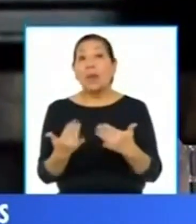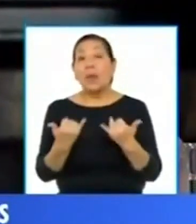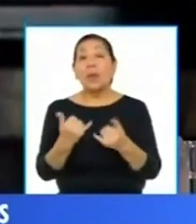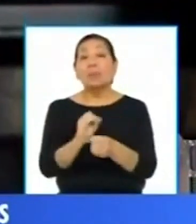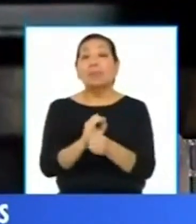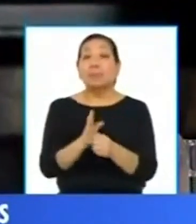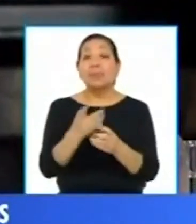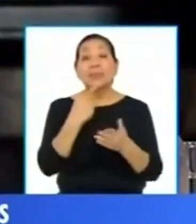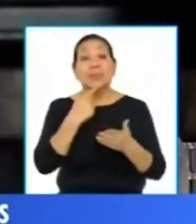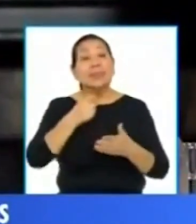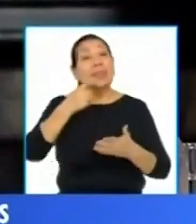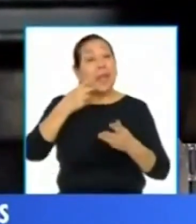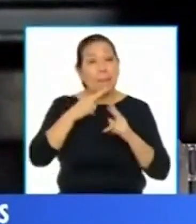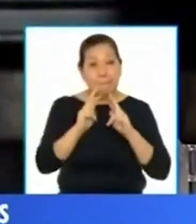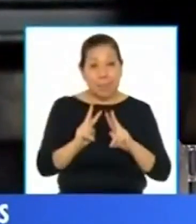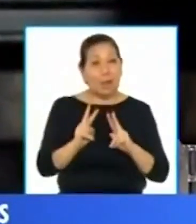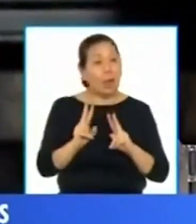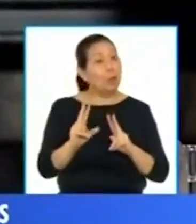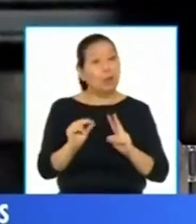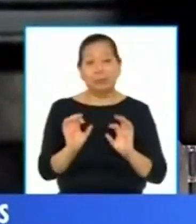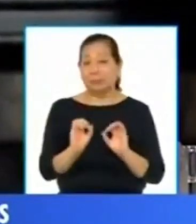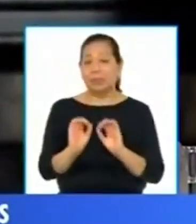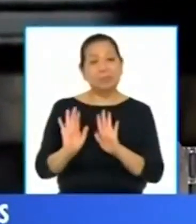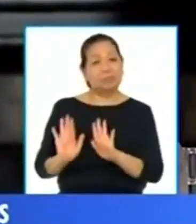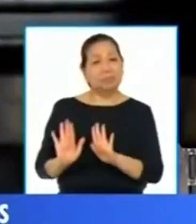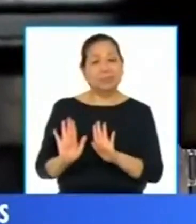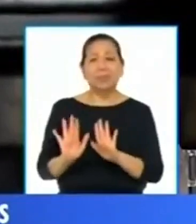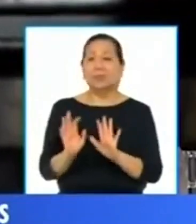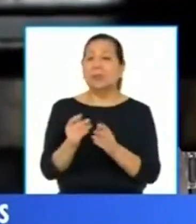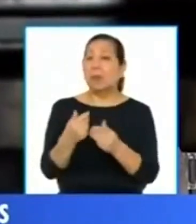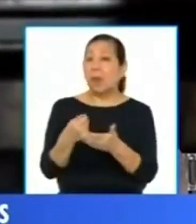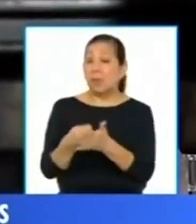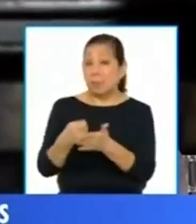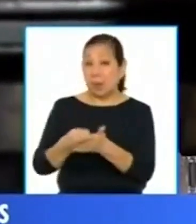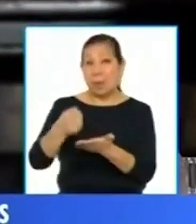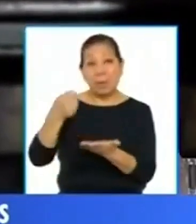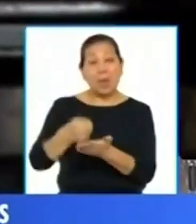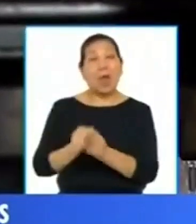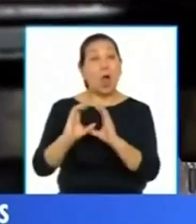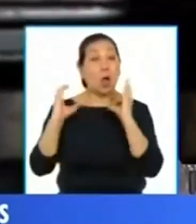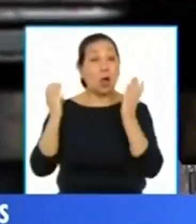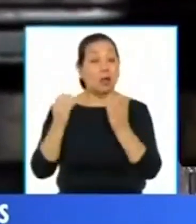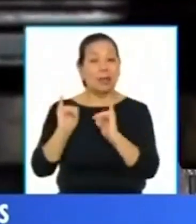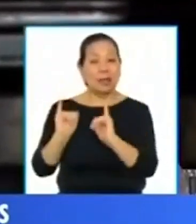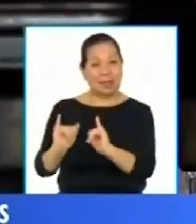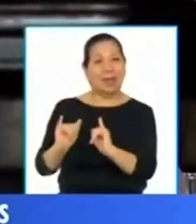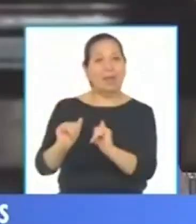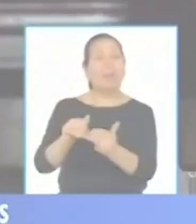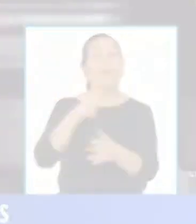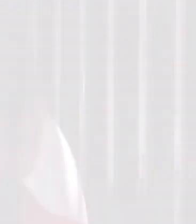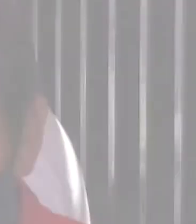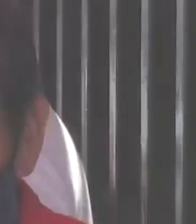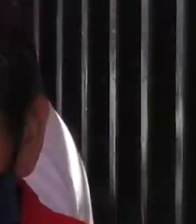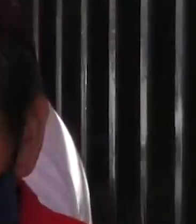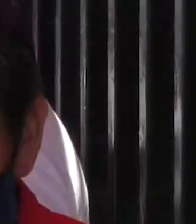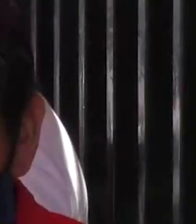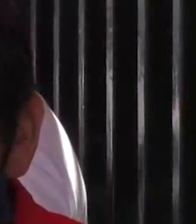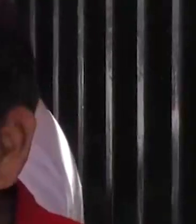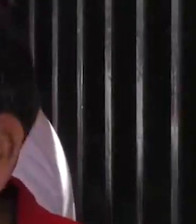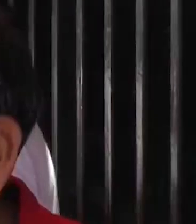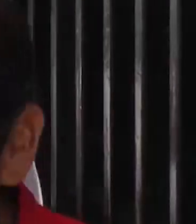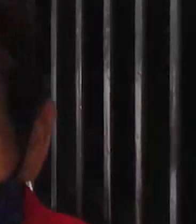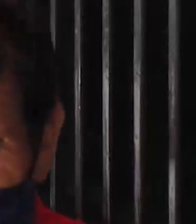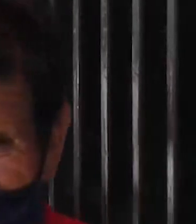hemos tomado la decisión de no observar la autógrafa aprobada por el Congreso de la República. ¿Ya puedo